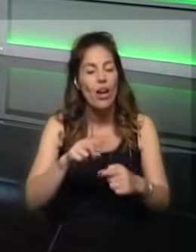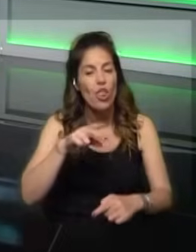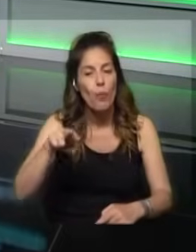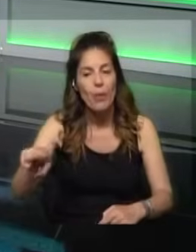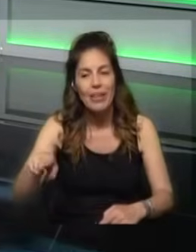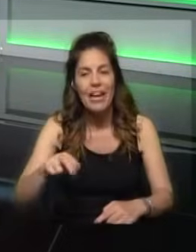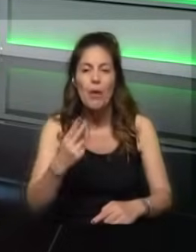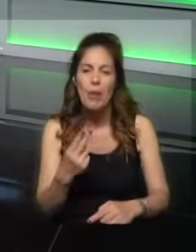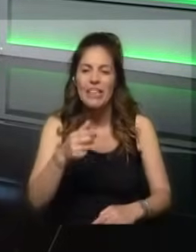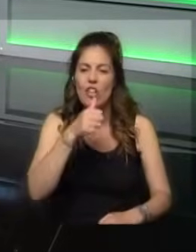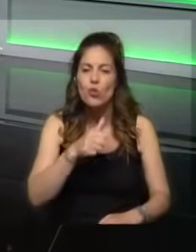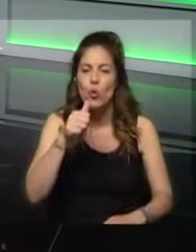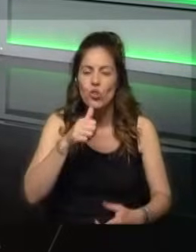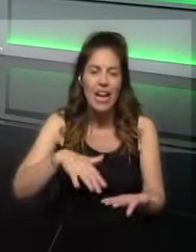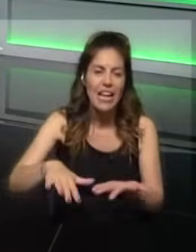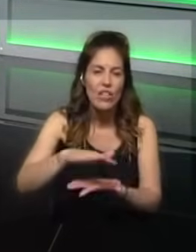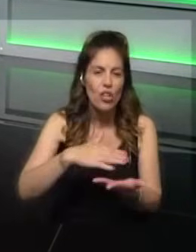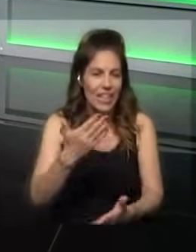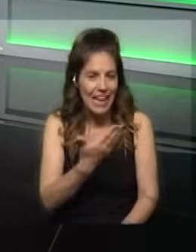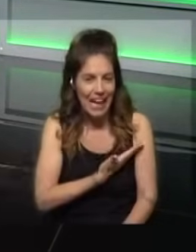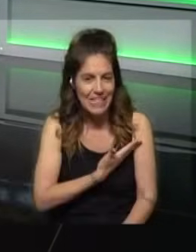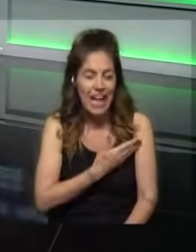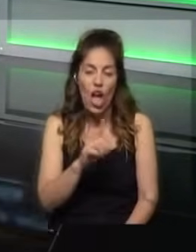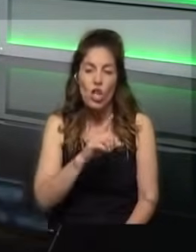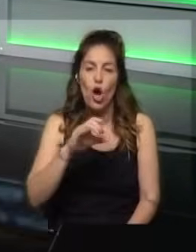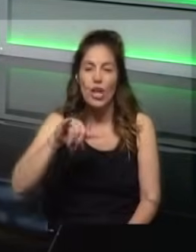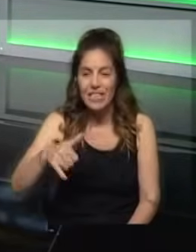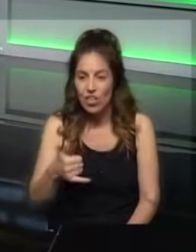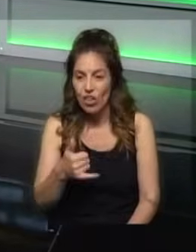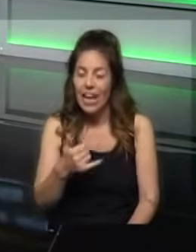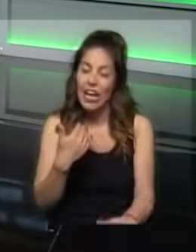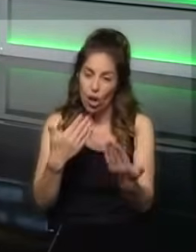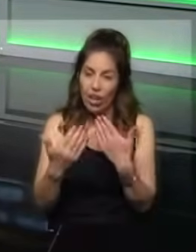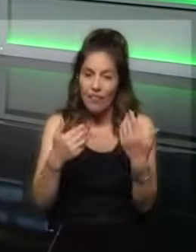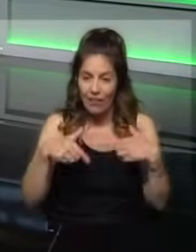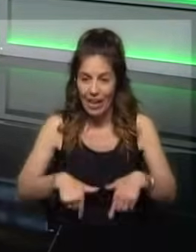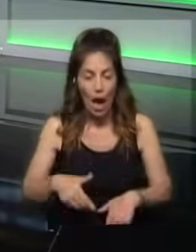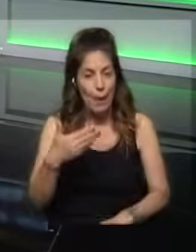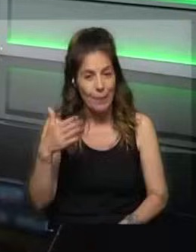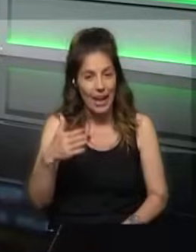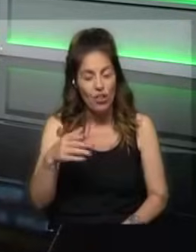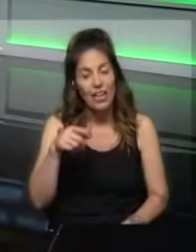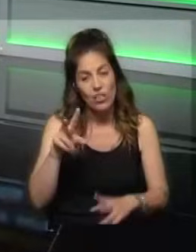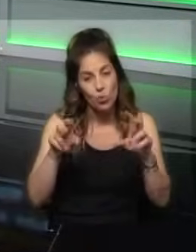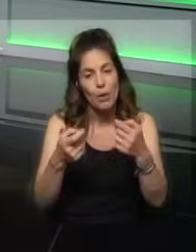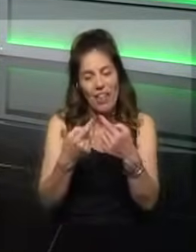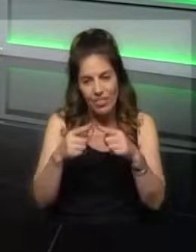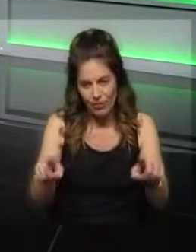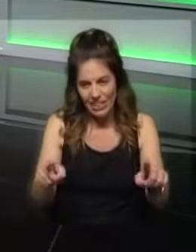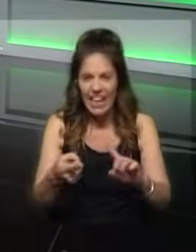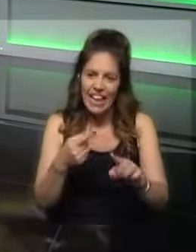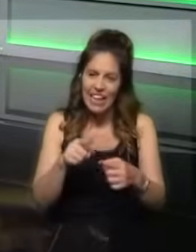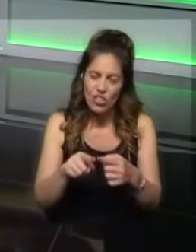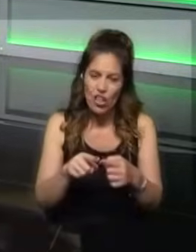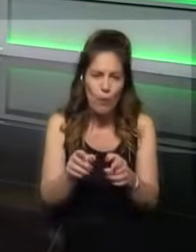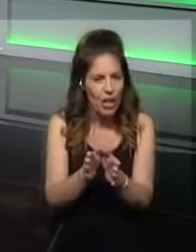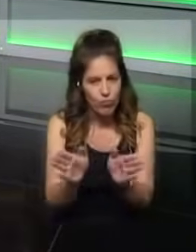ir solucionando la situación en gaza no en sis Jordania que es la de la que hablaba la embajadora Palestina que es otro tema que está relacionado pero que está